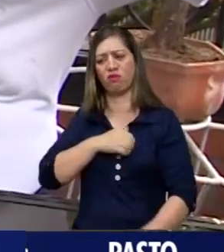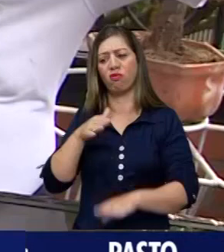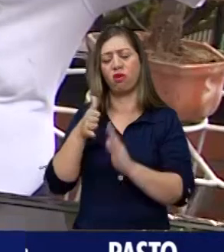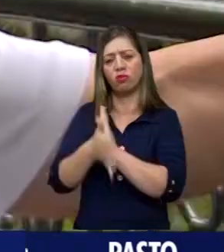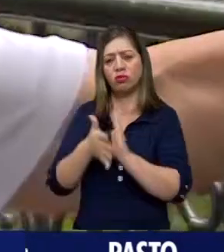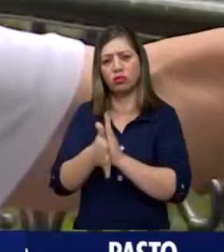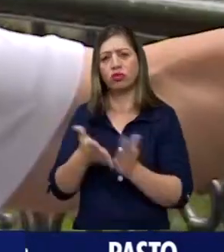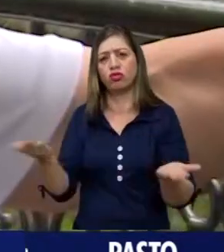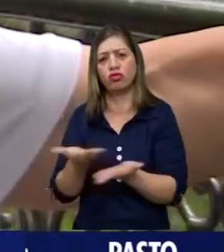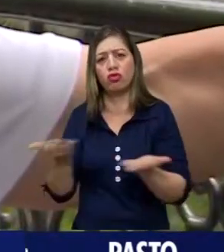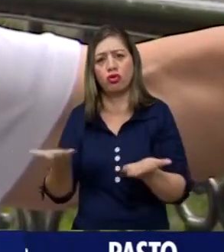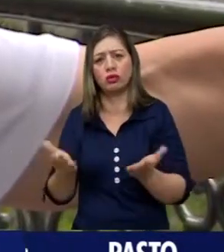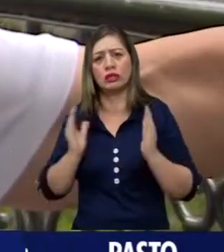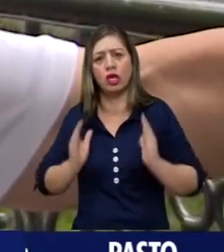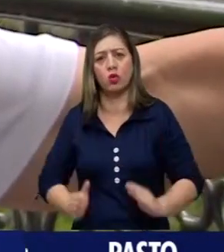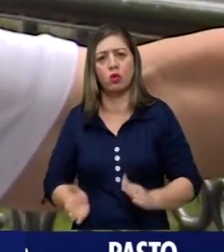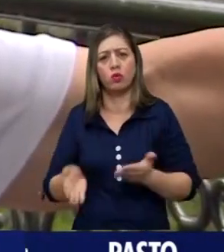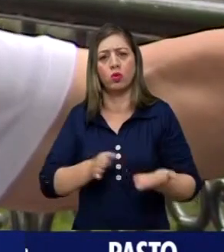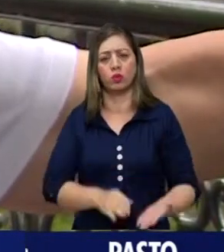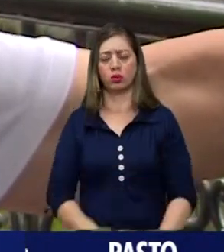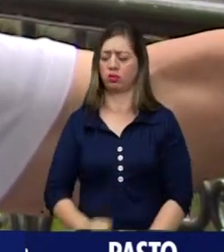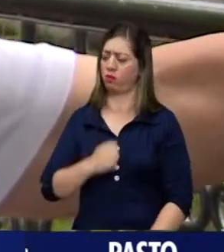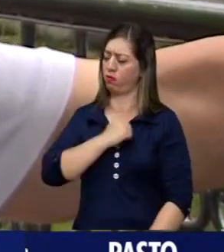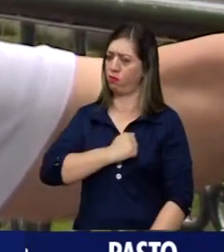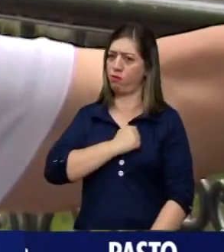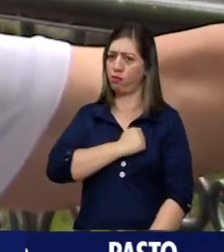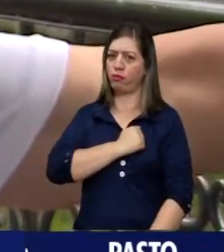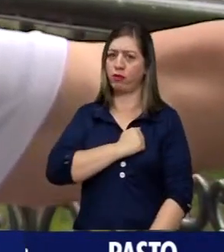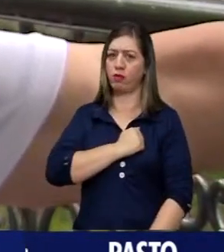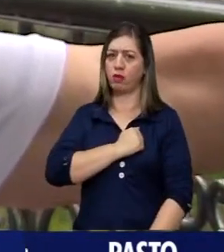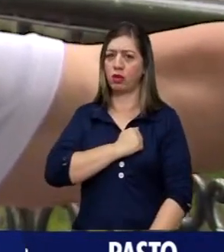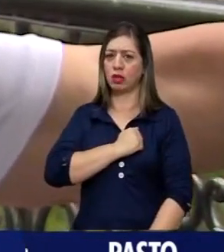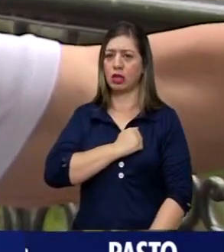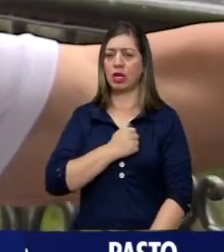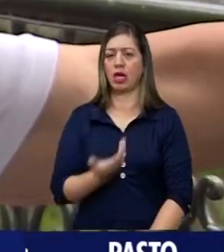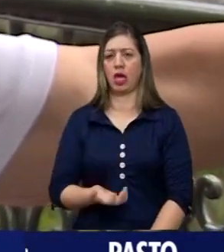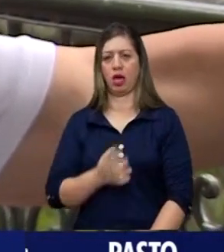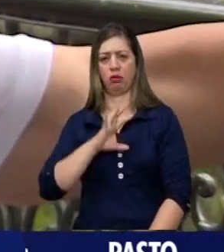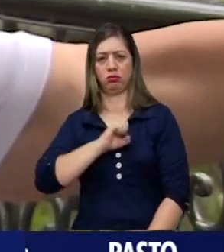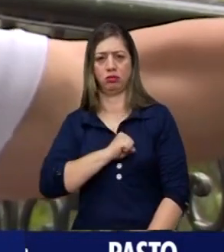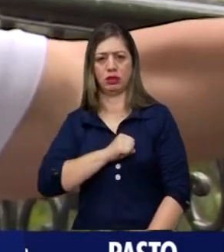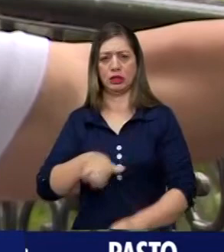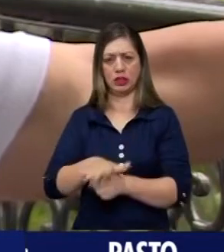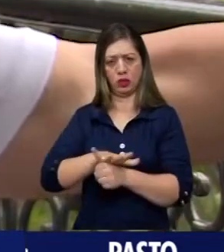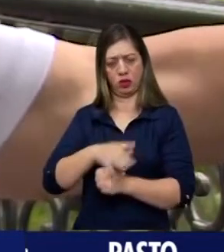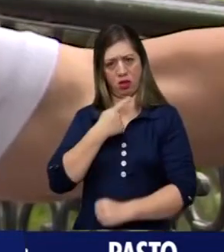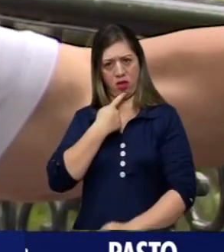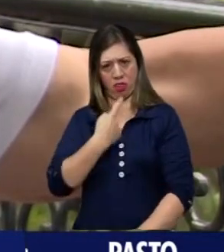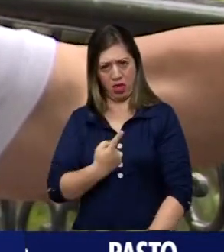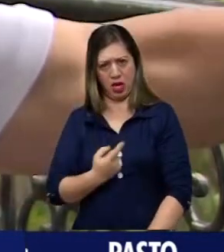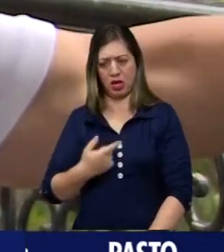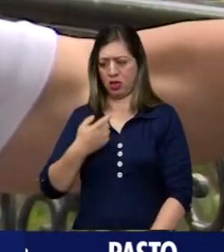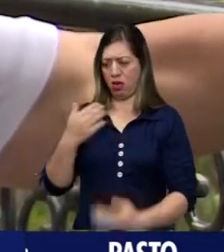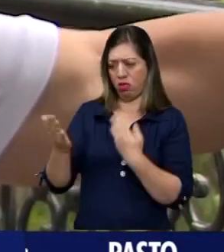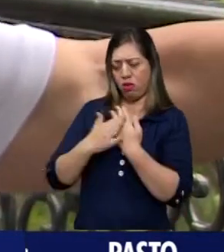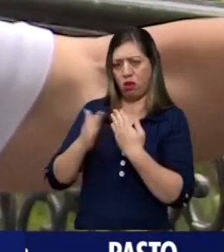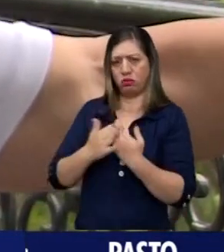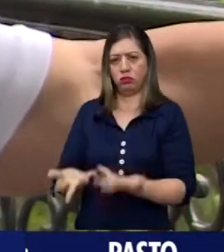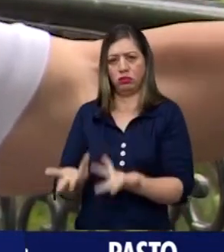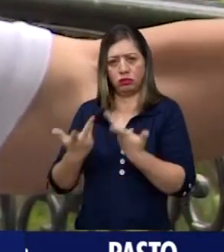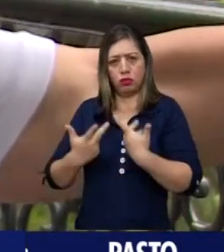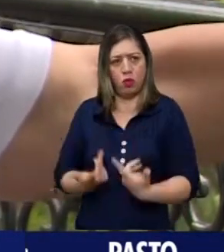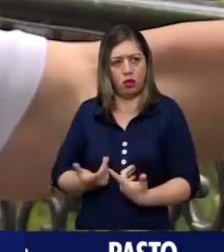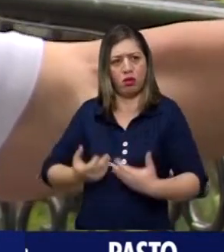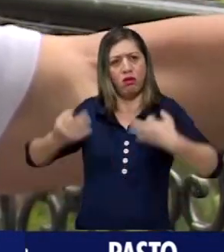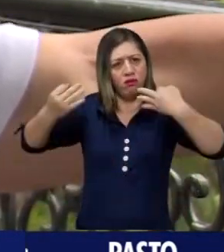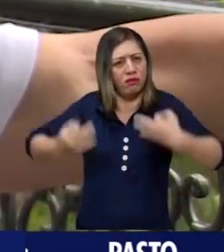paradero. Que ellos se apiaden también de nosotros y que digan, nos digan, nos cuenten